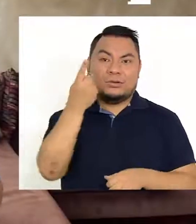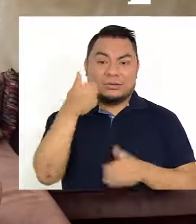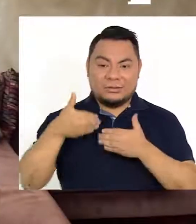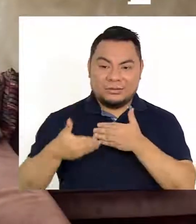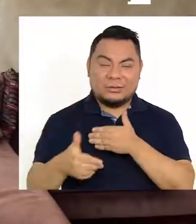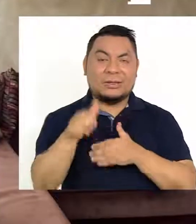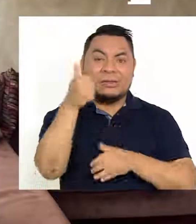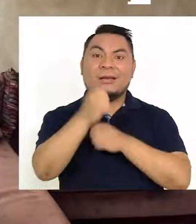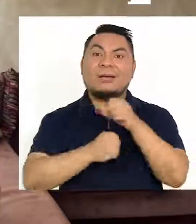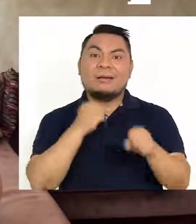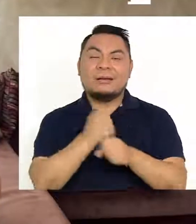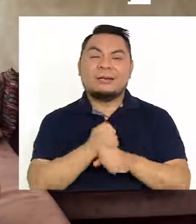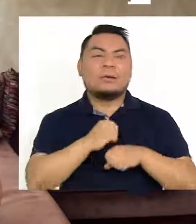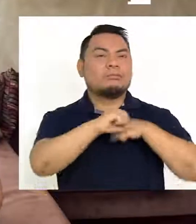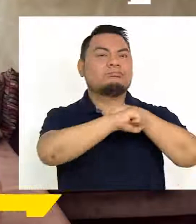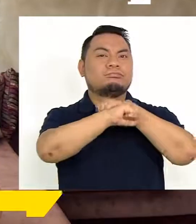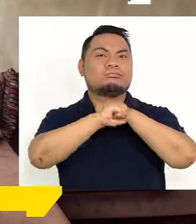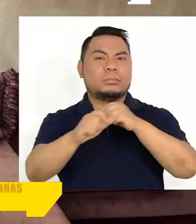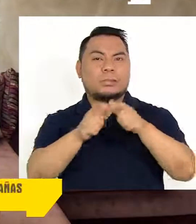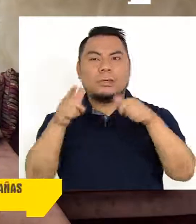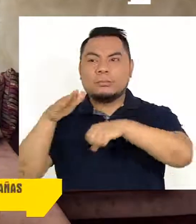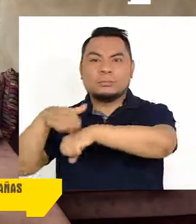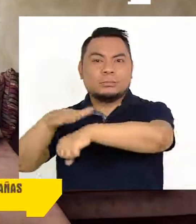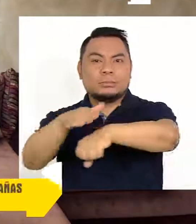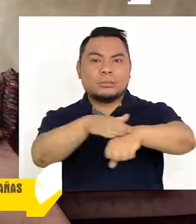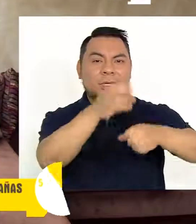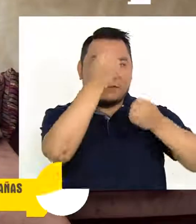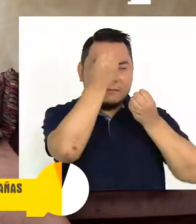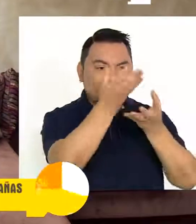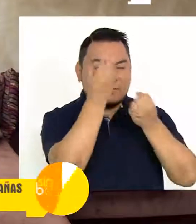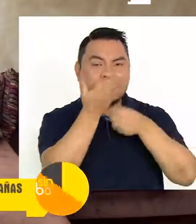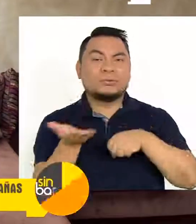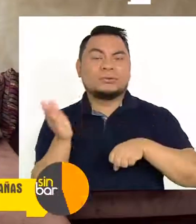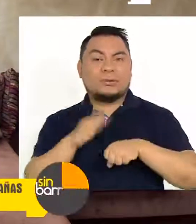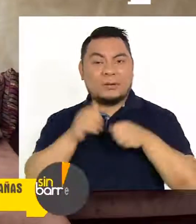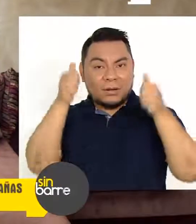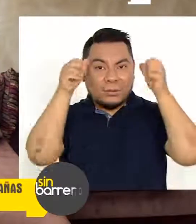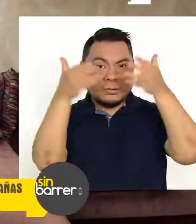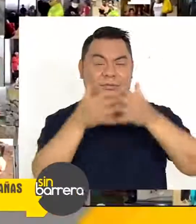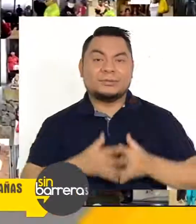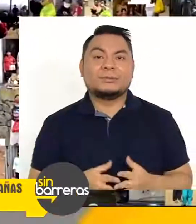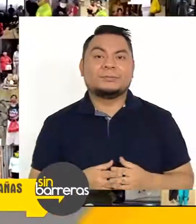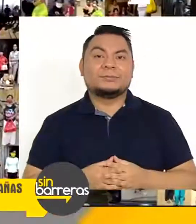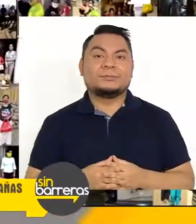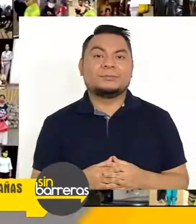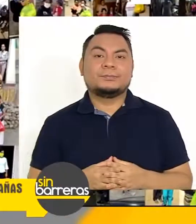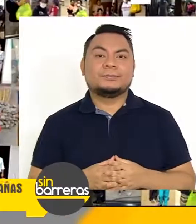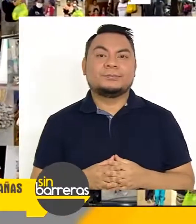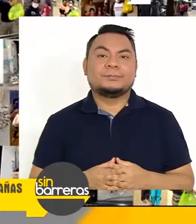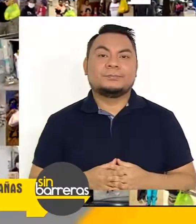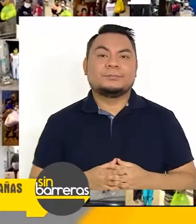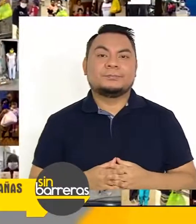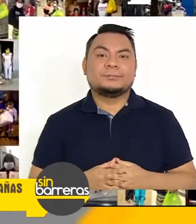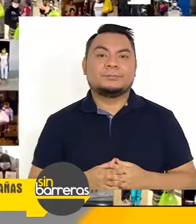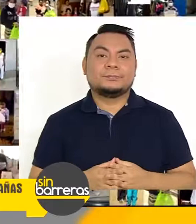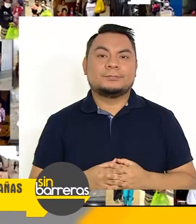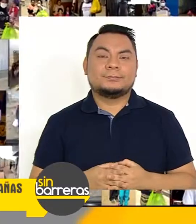a ser 10 años, campañas muy grandes de concientización e información sobre el autismo.